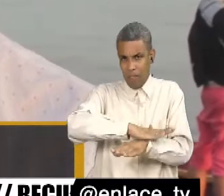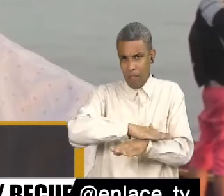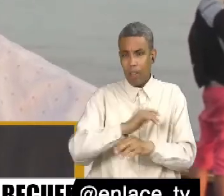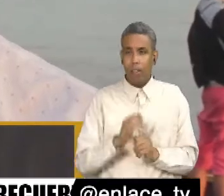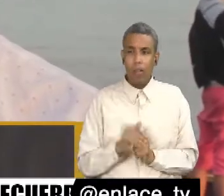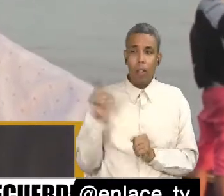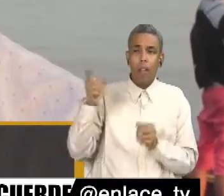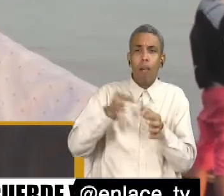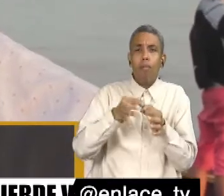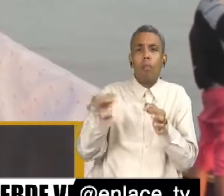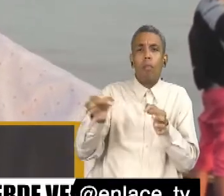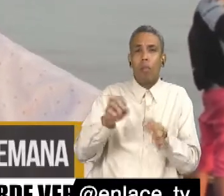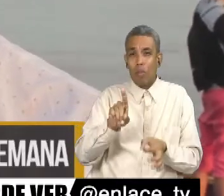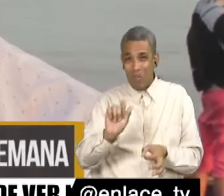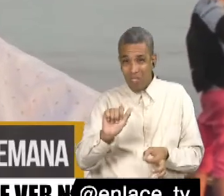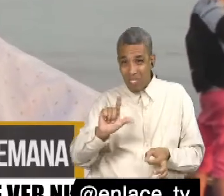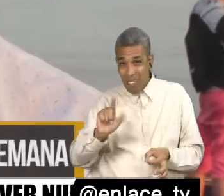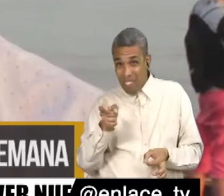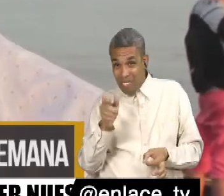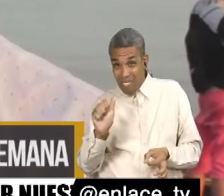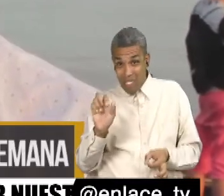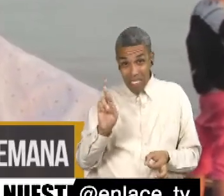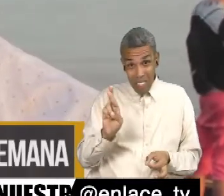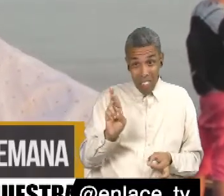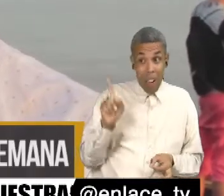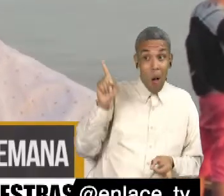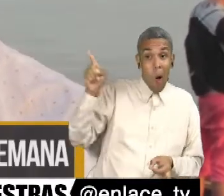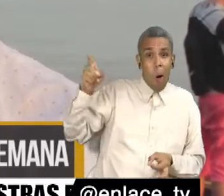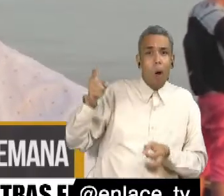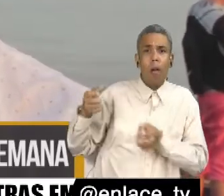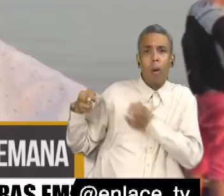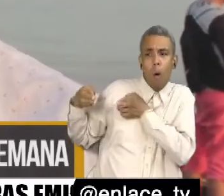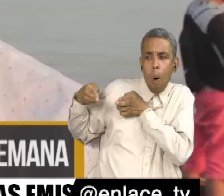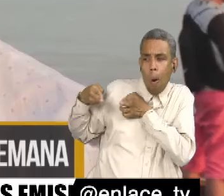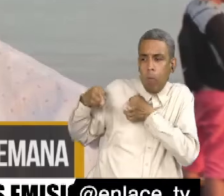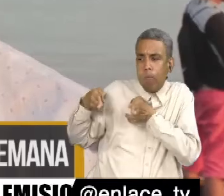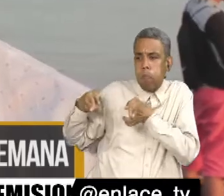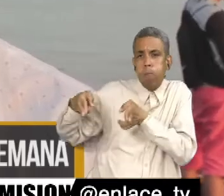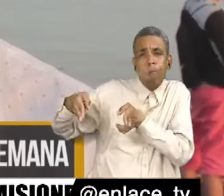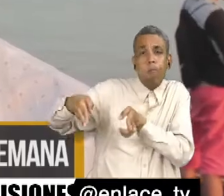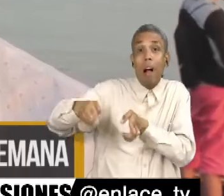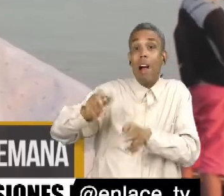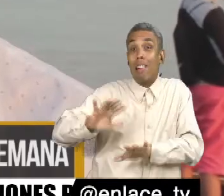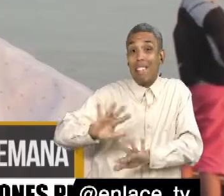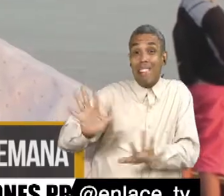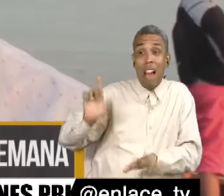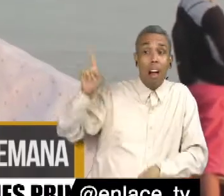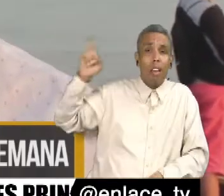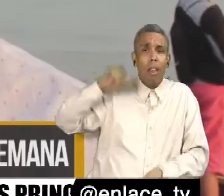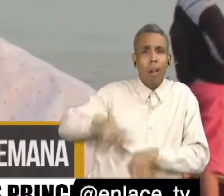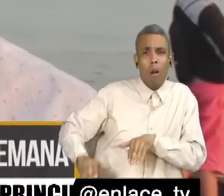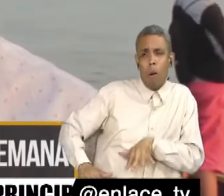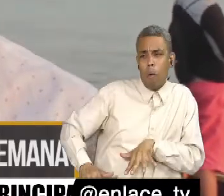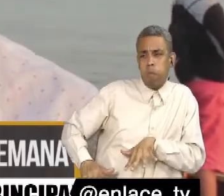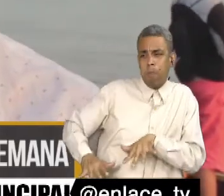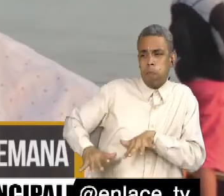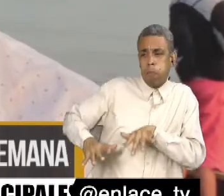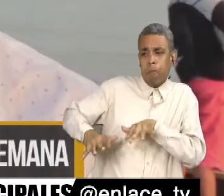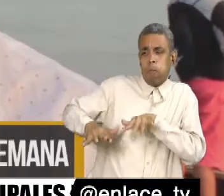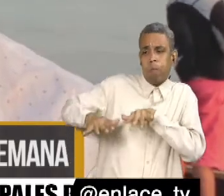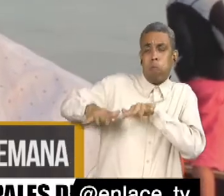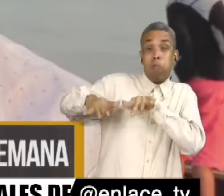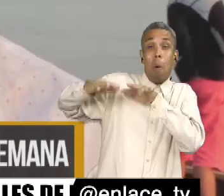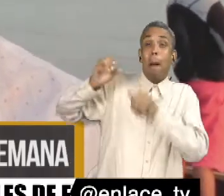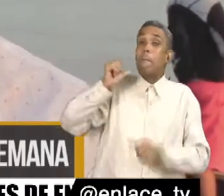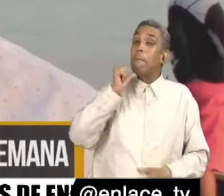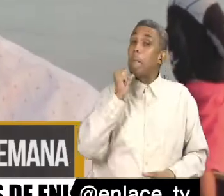Salgar. Desafortunadamente el río ya entró a Puerto Salgar, ya colapsó en una parte de